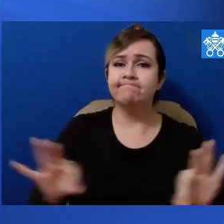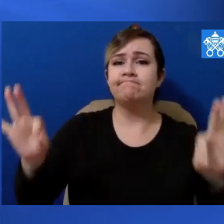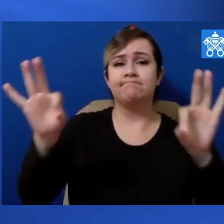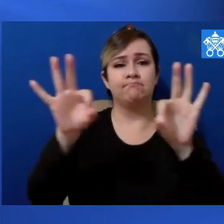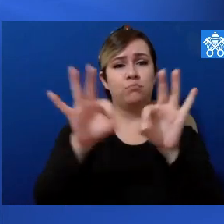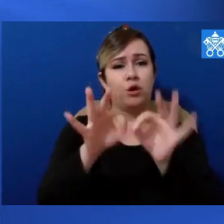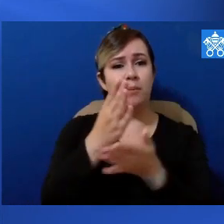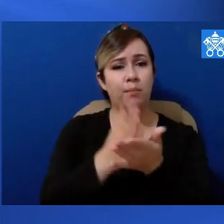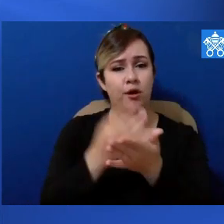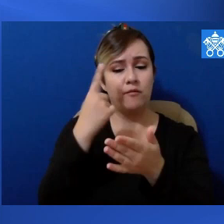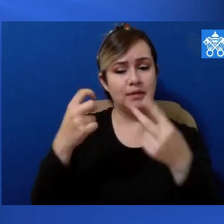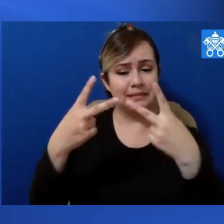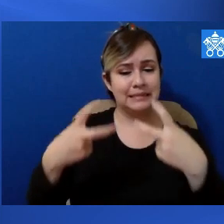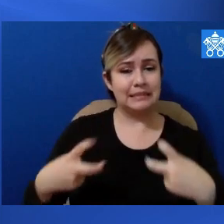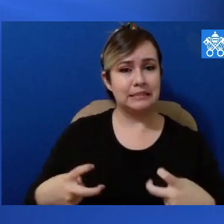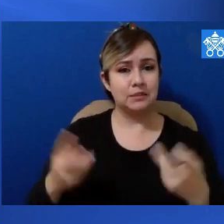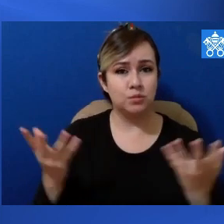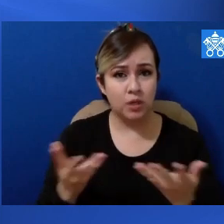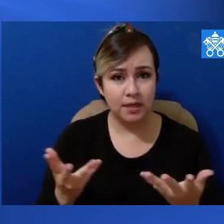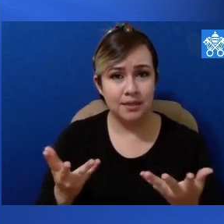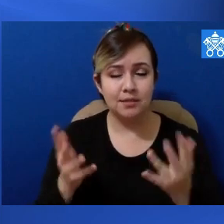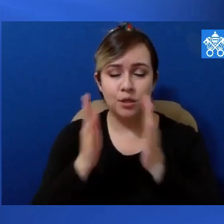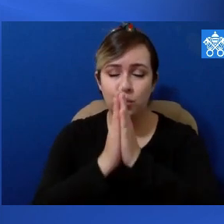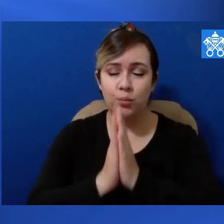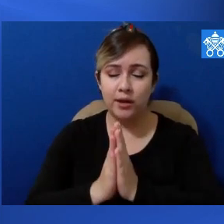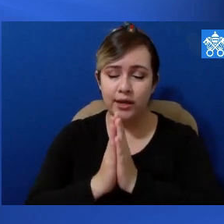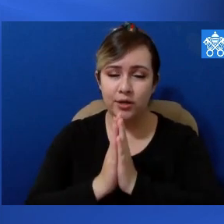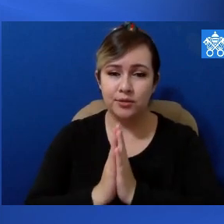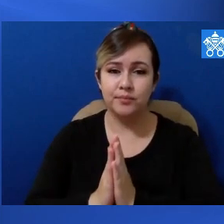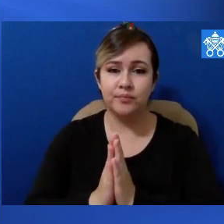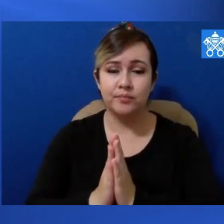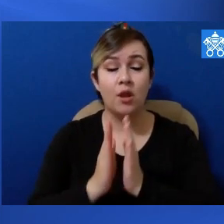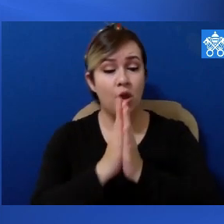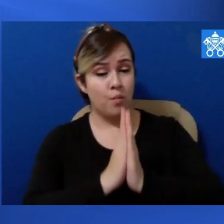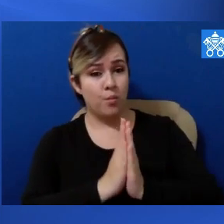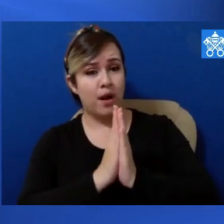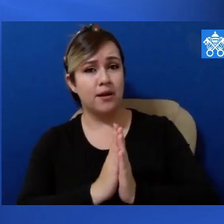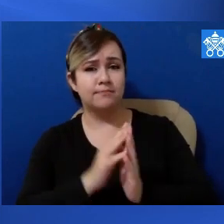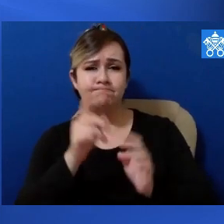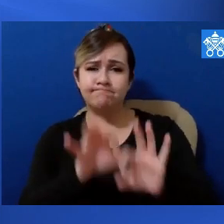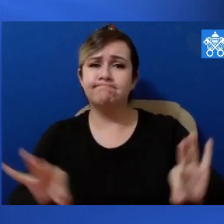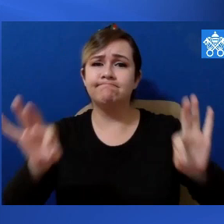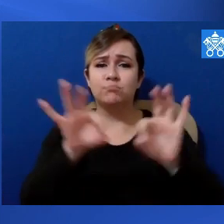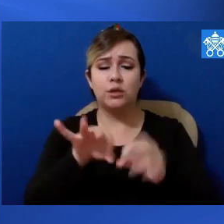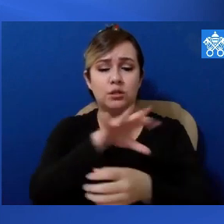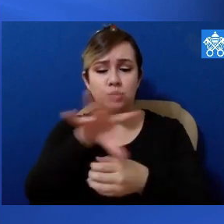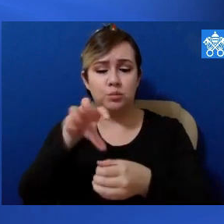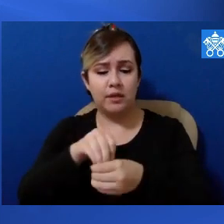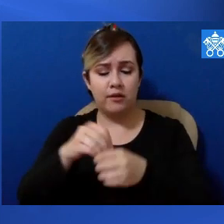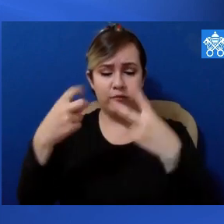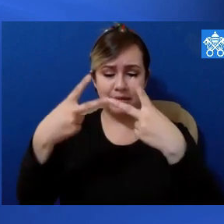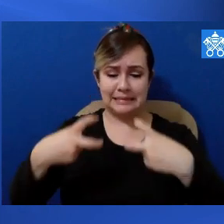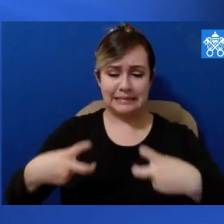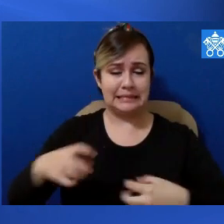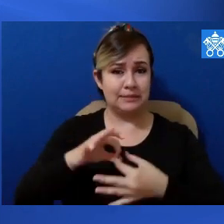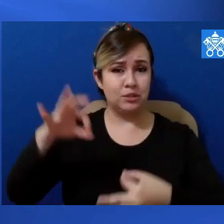elementos constitutivos del discernimiento, que es la oración. La oración es indispensable para el discernimiento